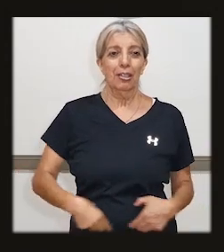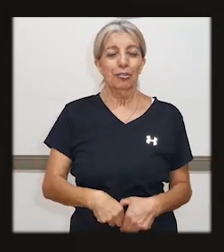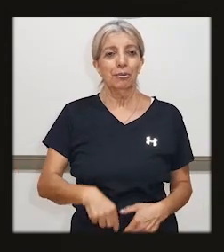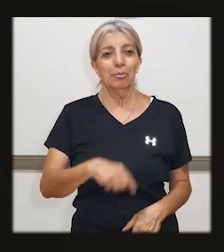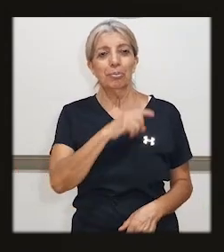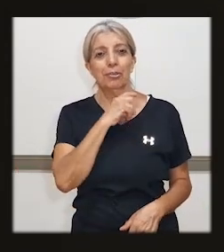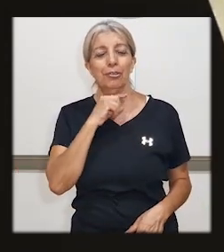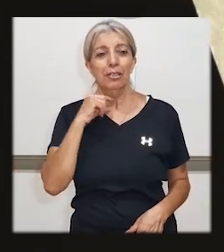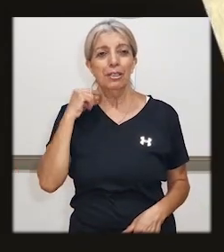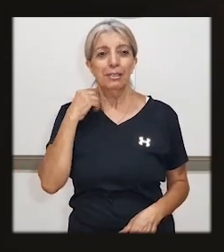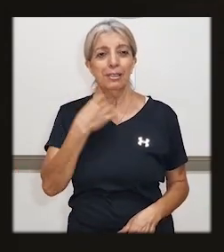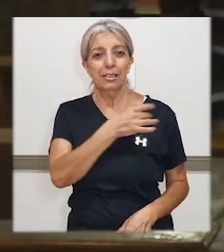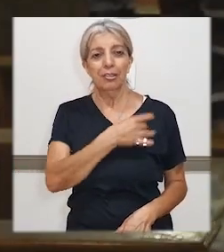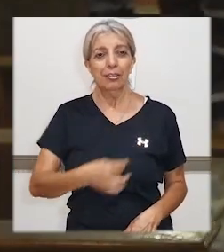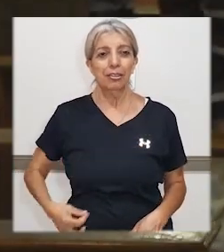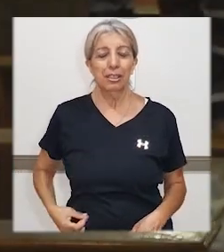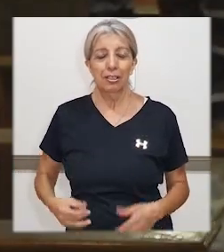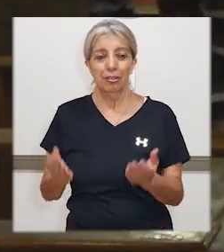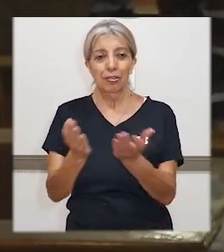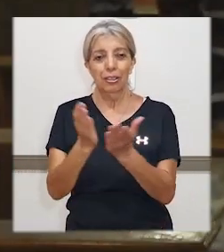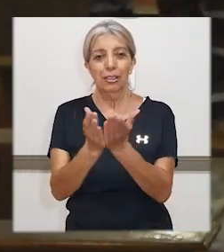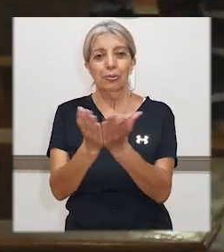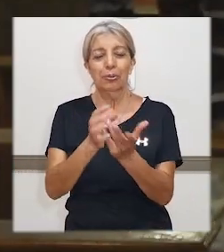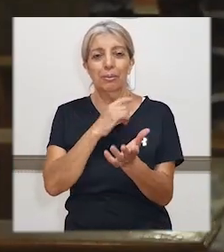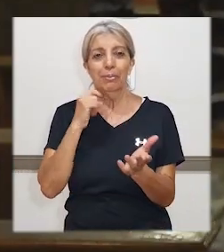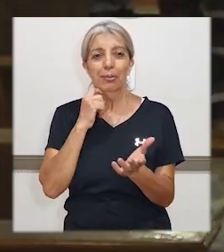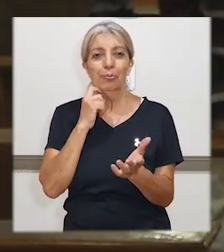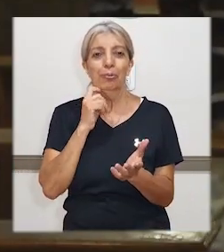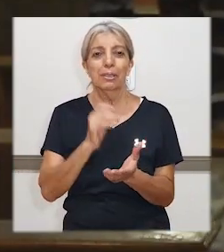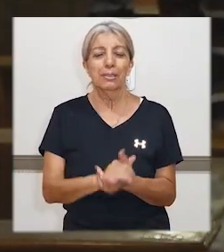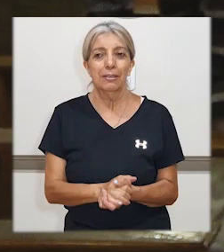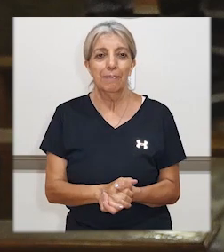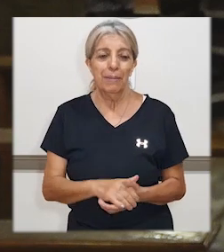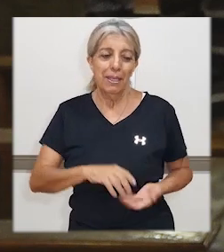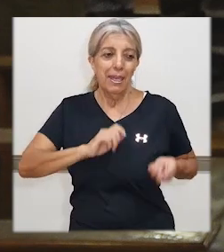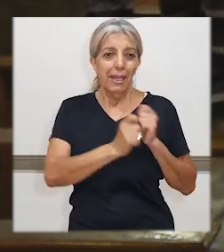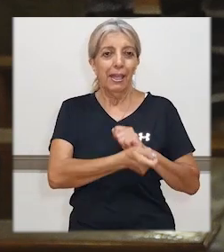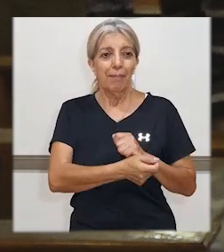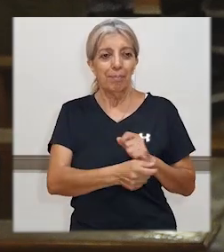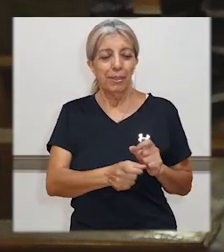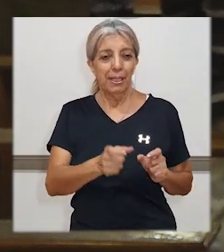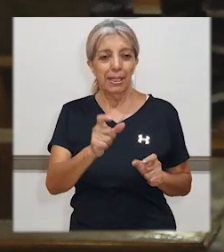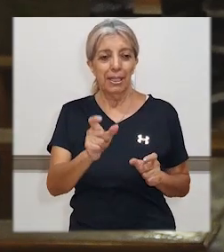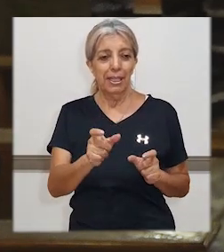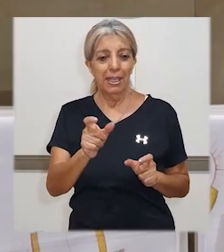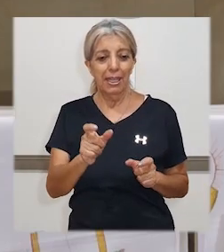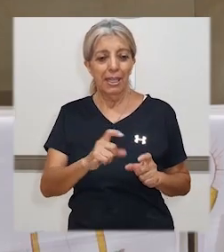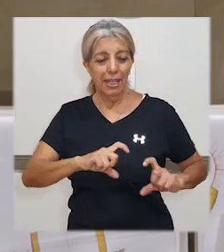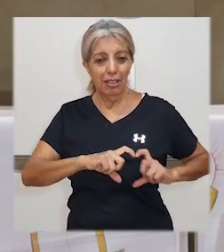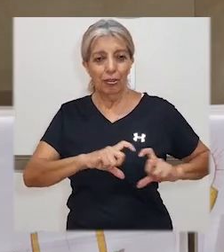a los sacerdotes, diáconos y seminaristas. Renueva el corazón de